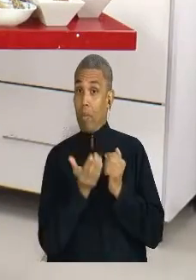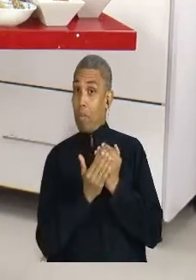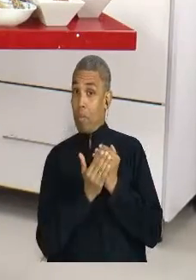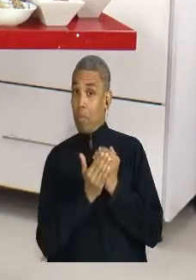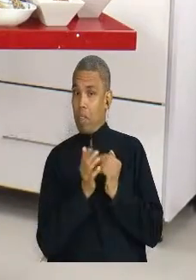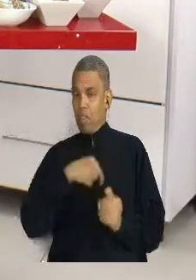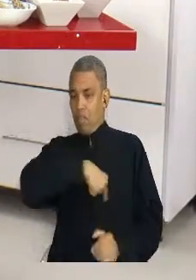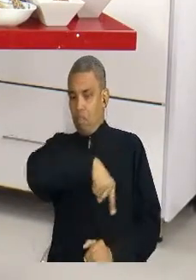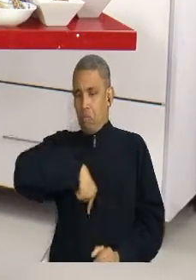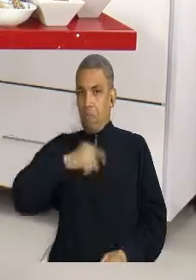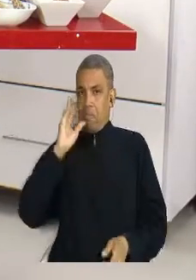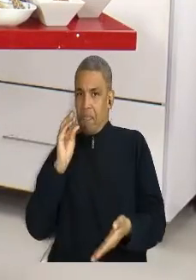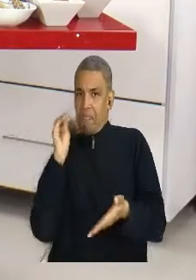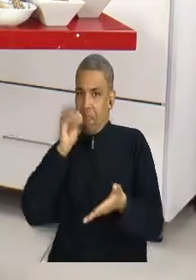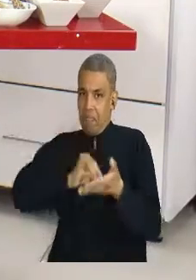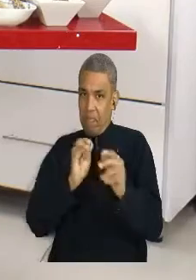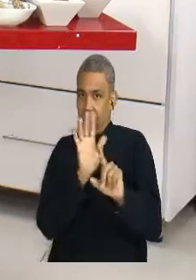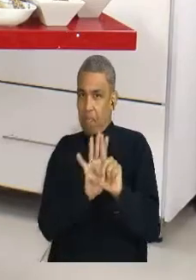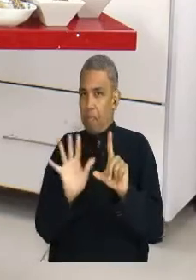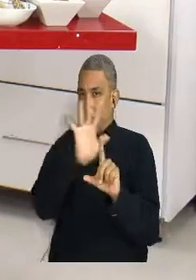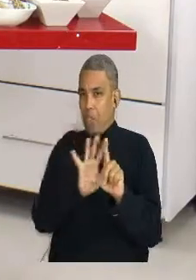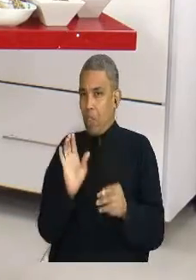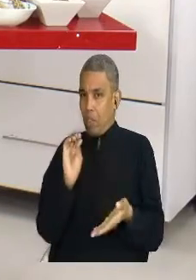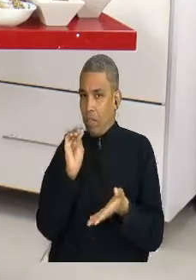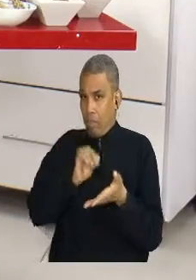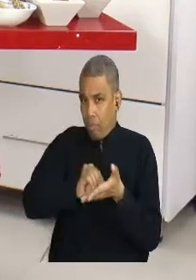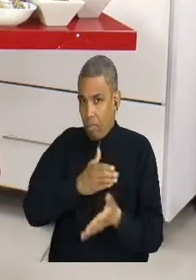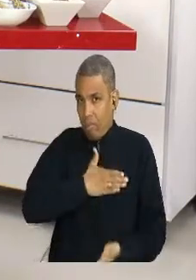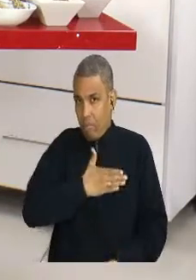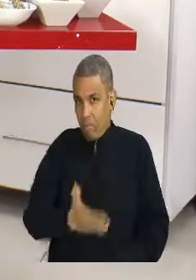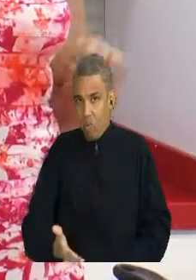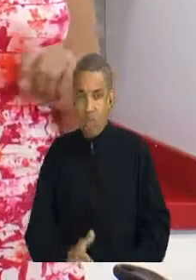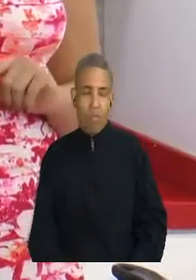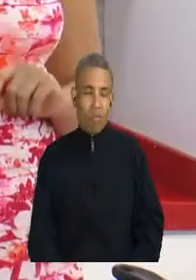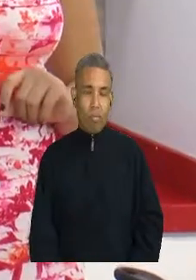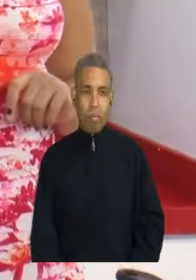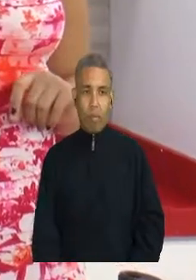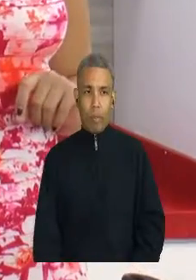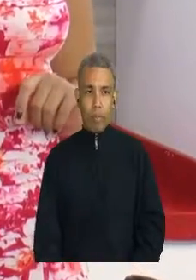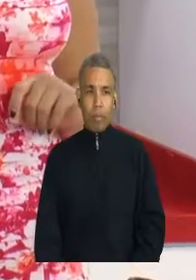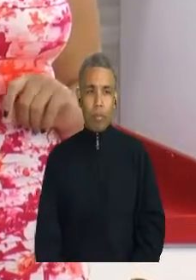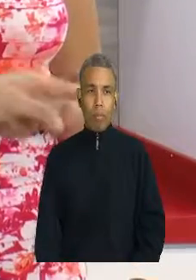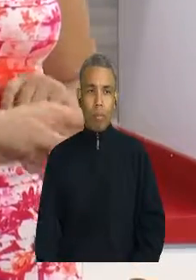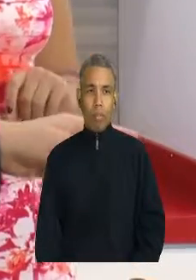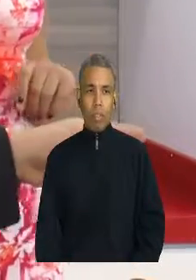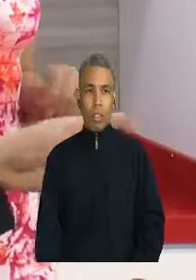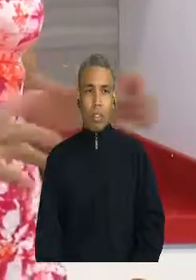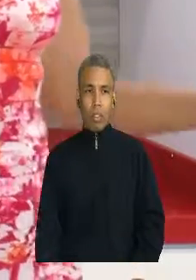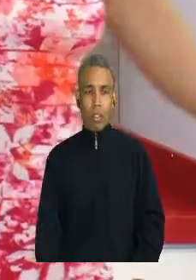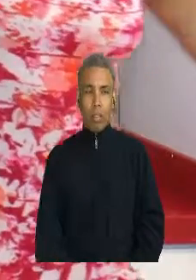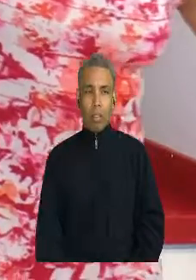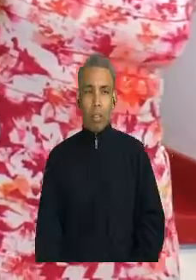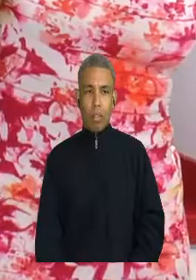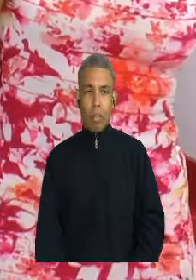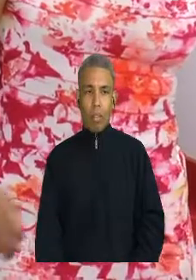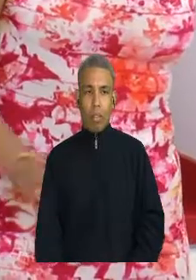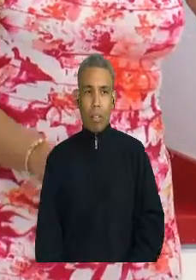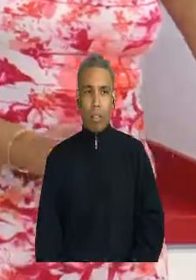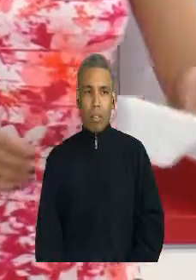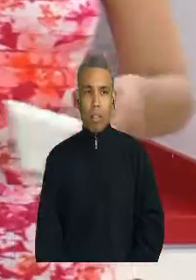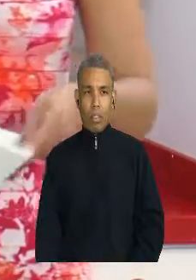y nosotros con gusto ahí les responderemos precisamente a su solicitud. Claro, si yo tengo la ansiedad, me regala la salsa de tomate, la ansiedad de